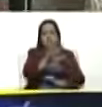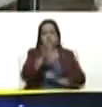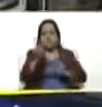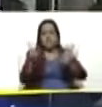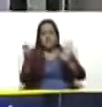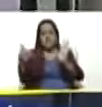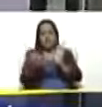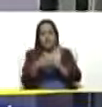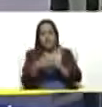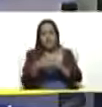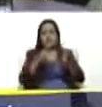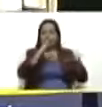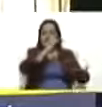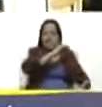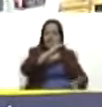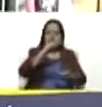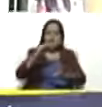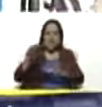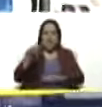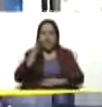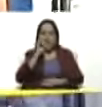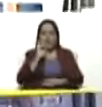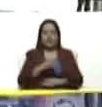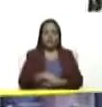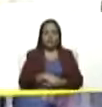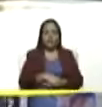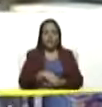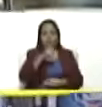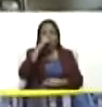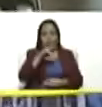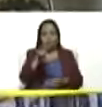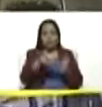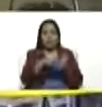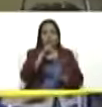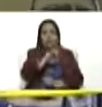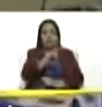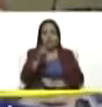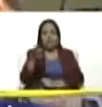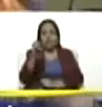4.757.000 quintales. Y si en el 2022 el rendimiento era